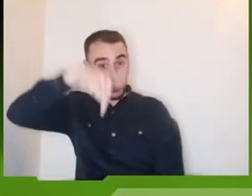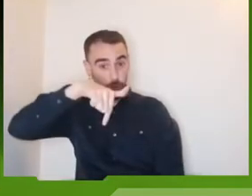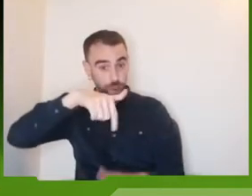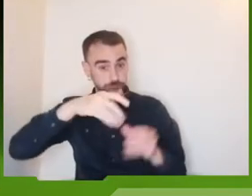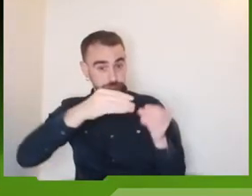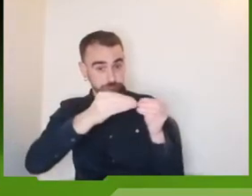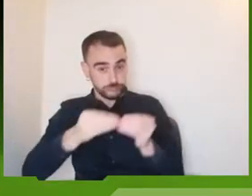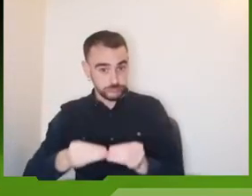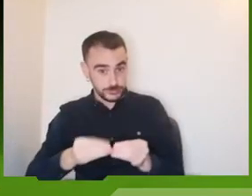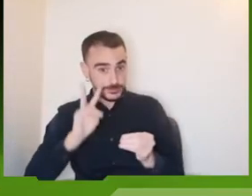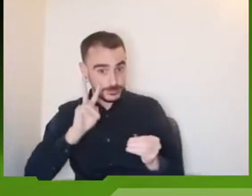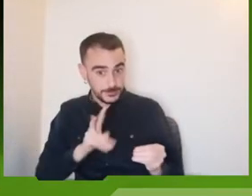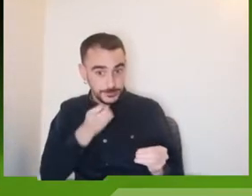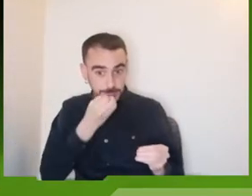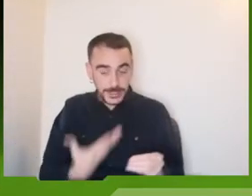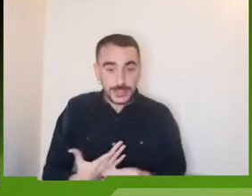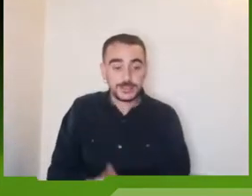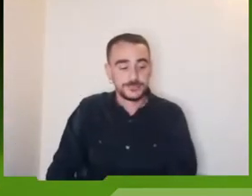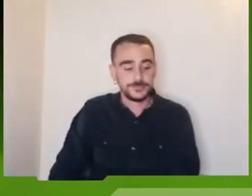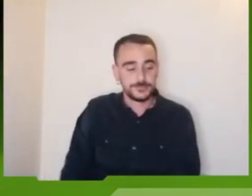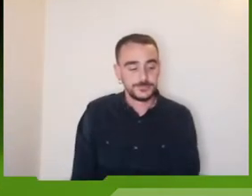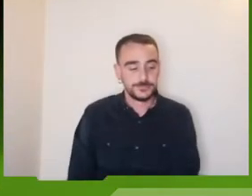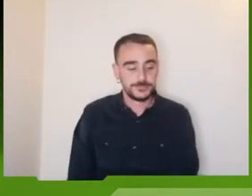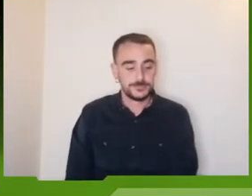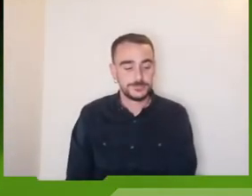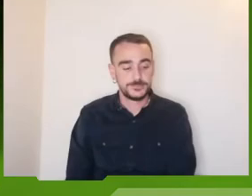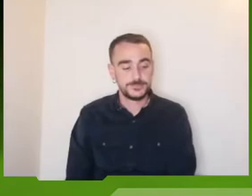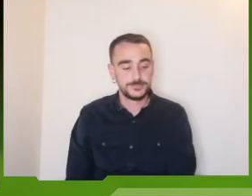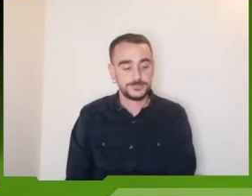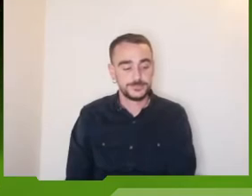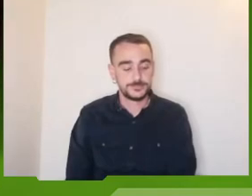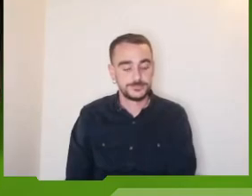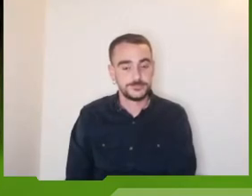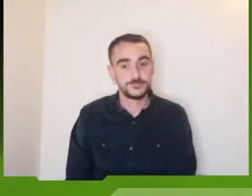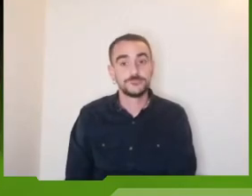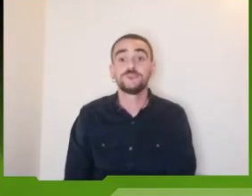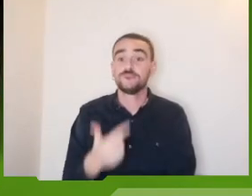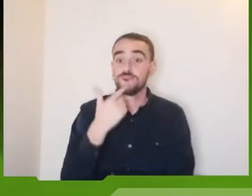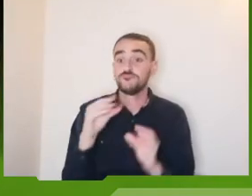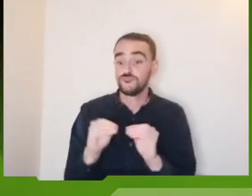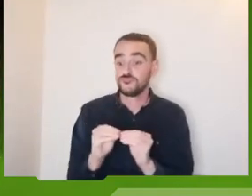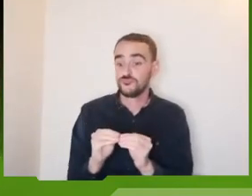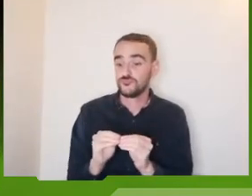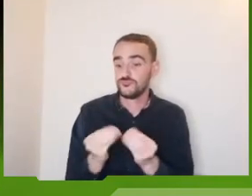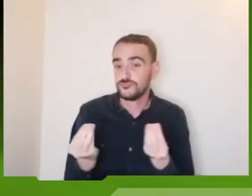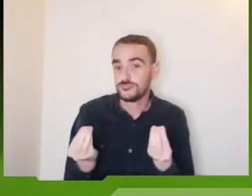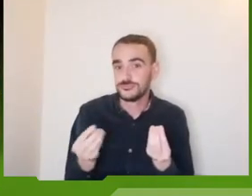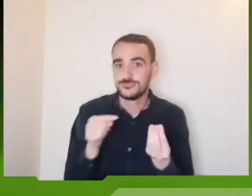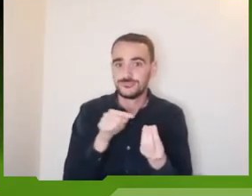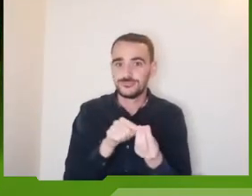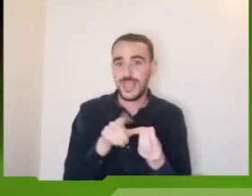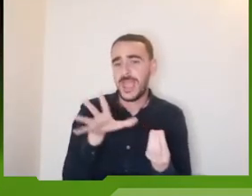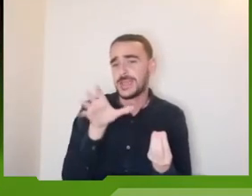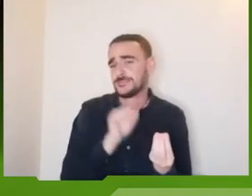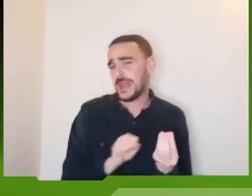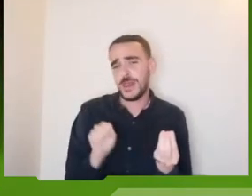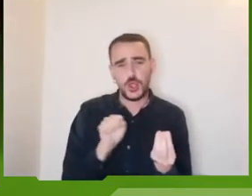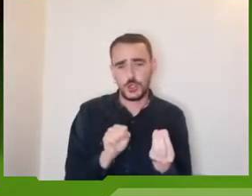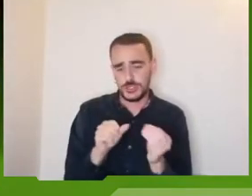Sí. Guay. ¡Yuhu! Venga, abro. Ya es preciosa, así